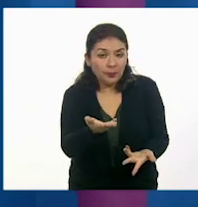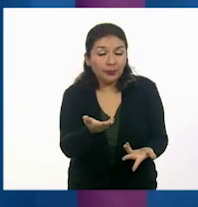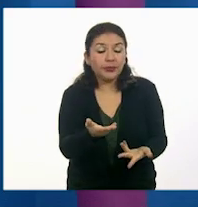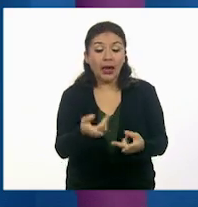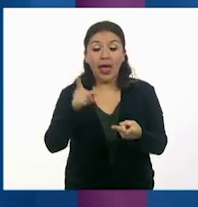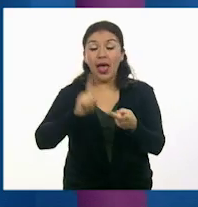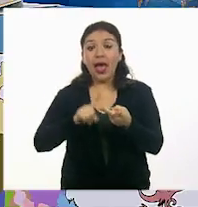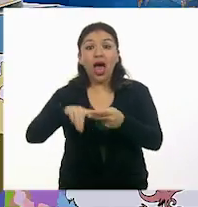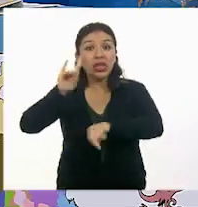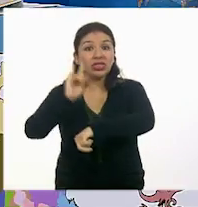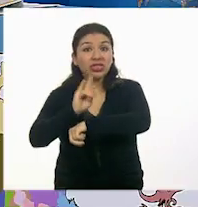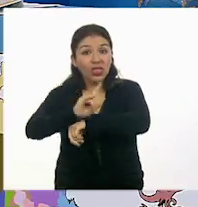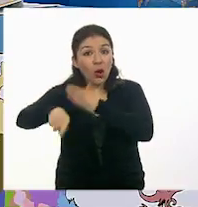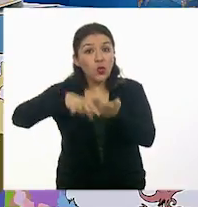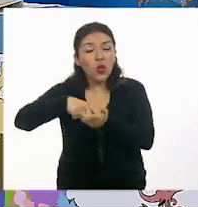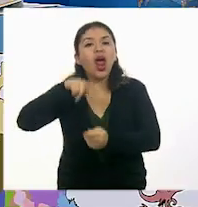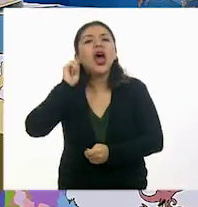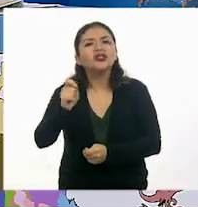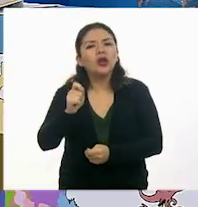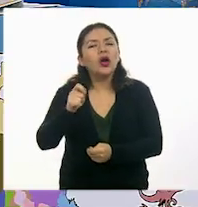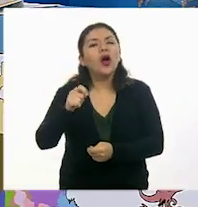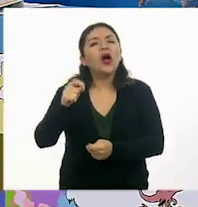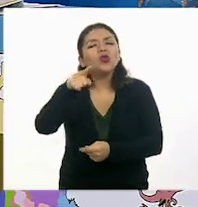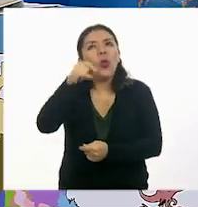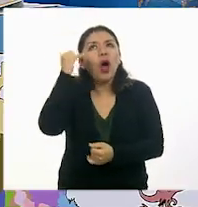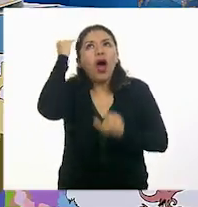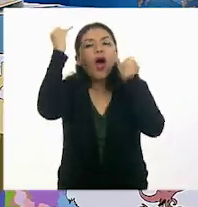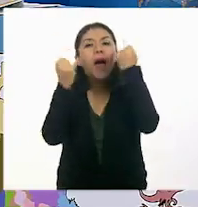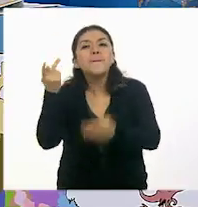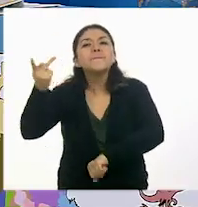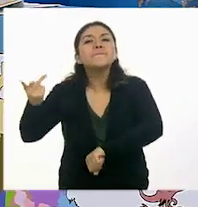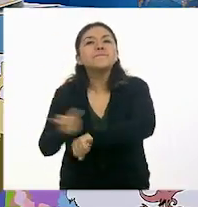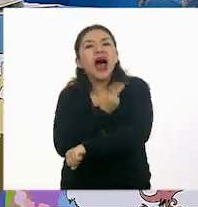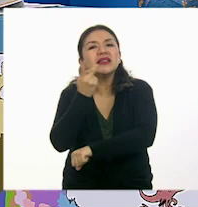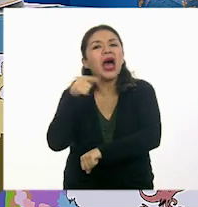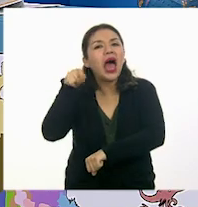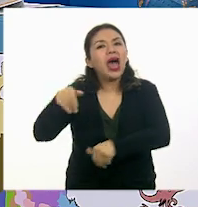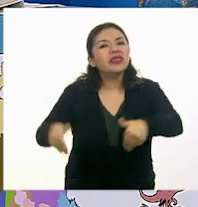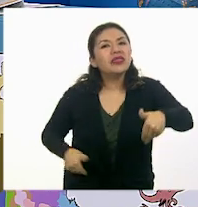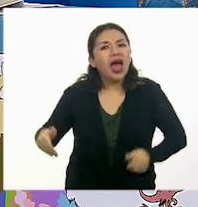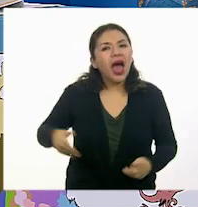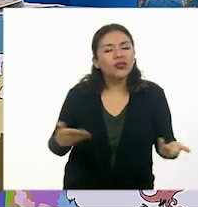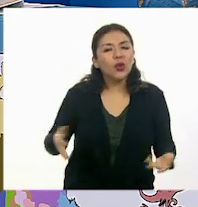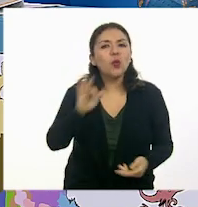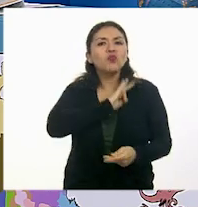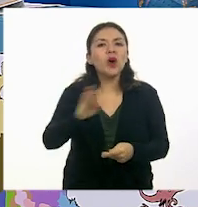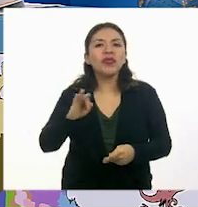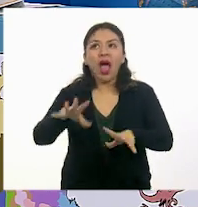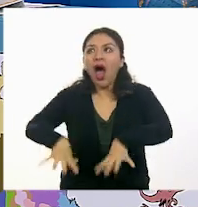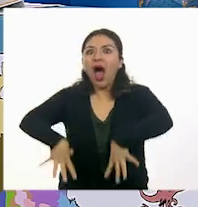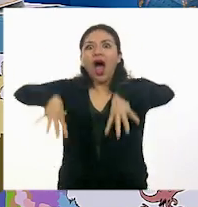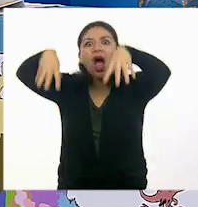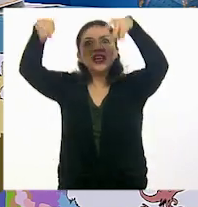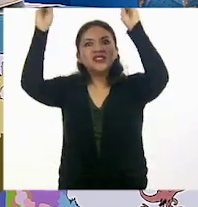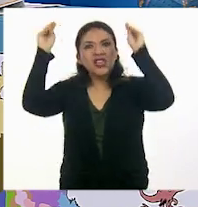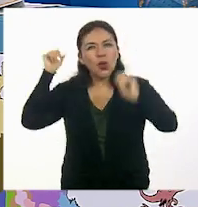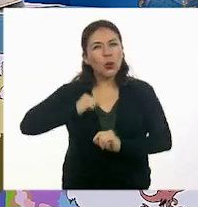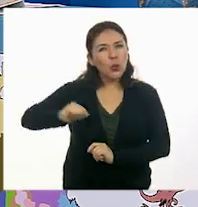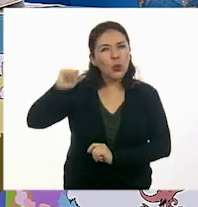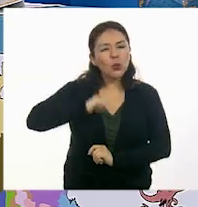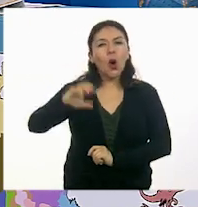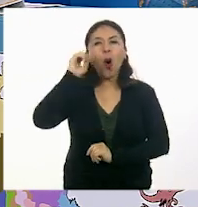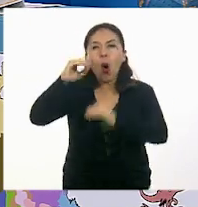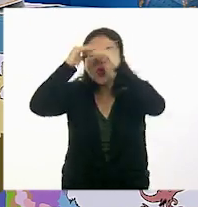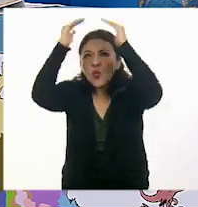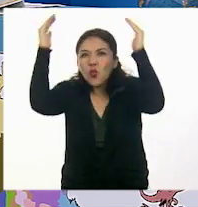tanto que el espacio ficticio es el lugar en donde ocurre la ficción. Estas escenas pueden darse en un castillo, por ejemplo, o en la